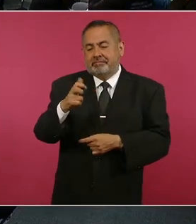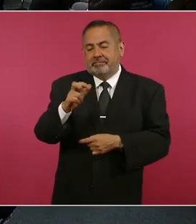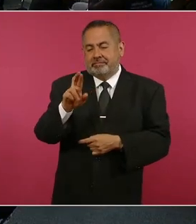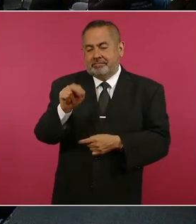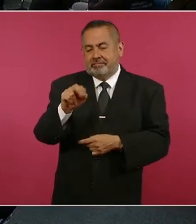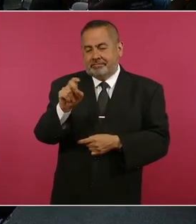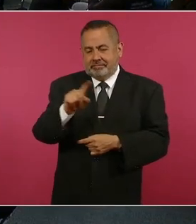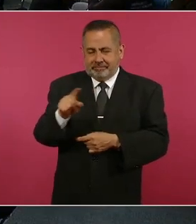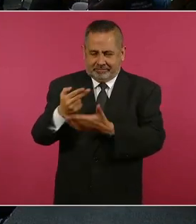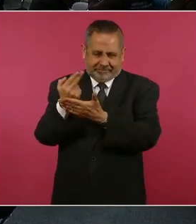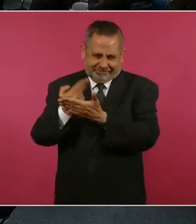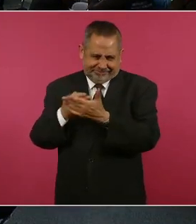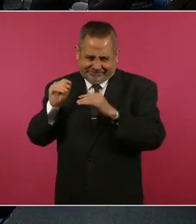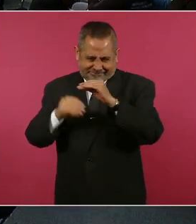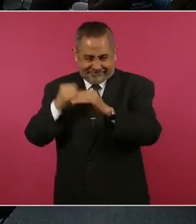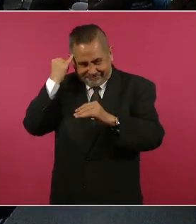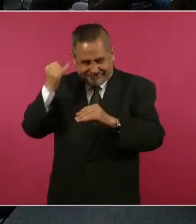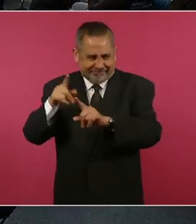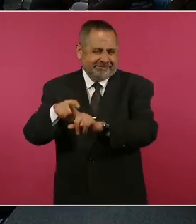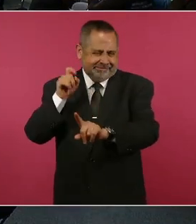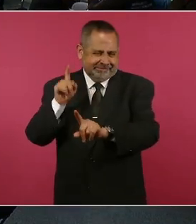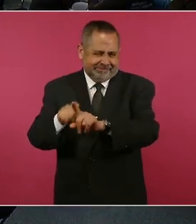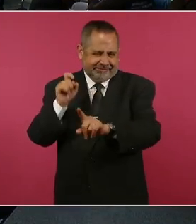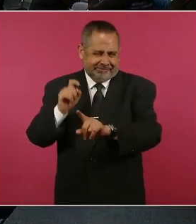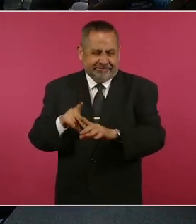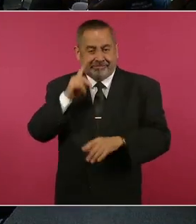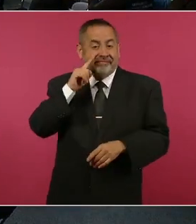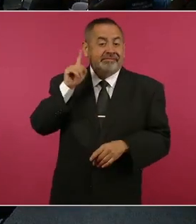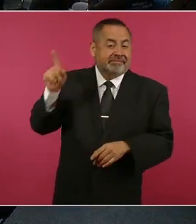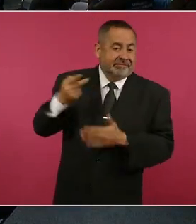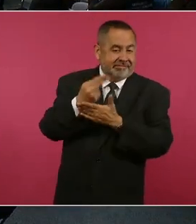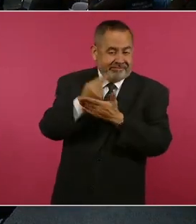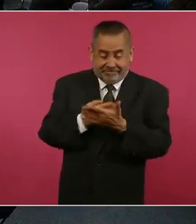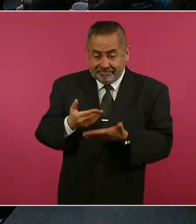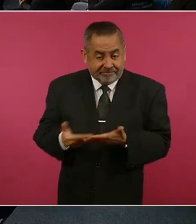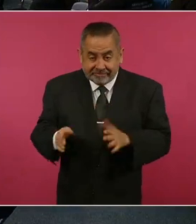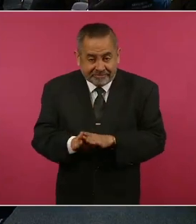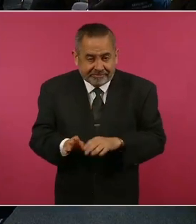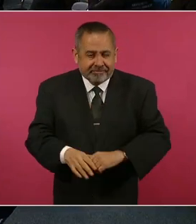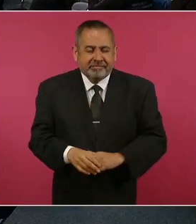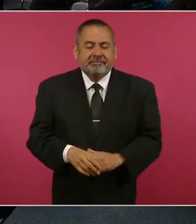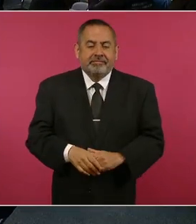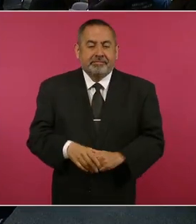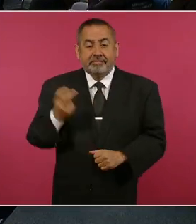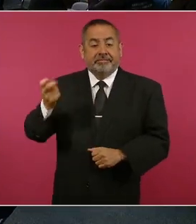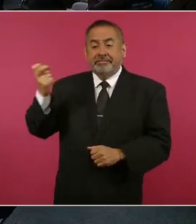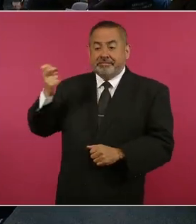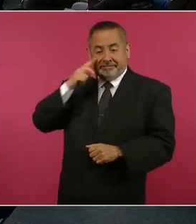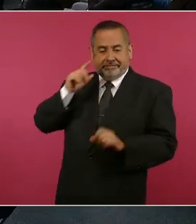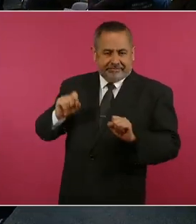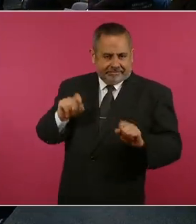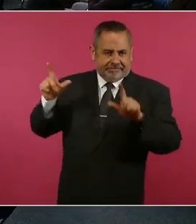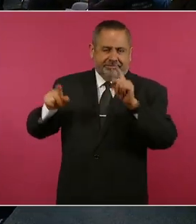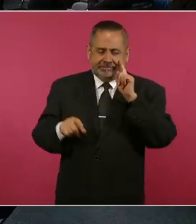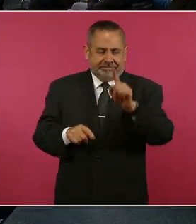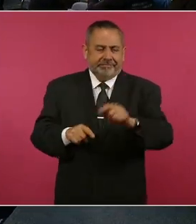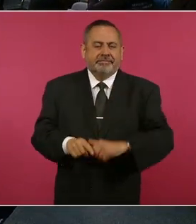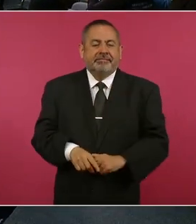Pero van a ver cómo me dibuja ahora. Ah, aquí está.